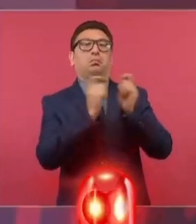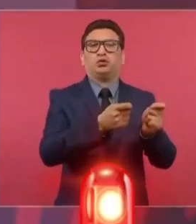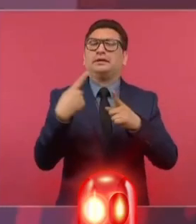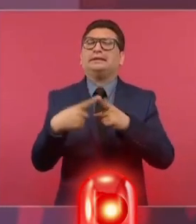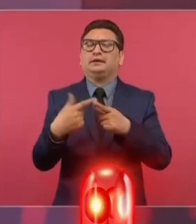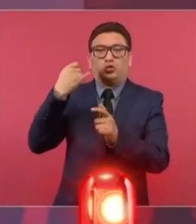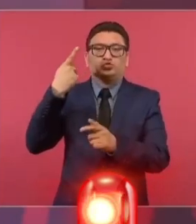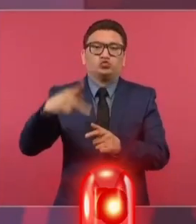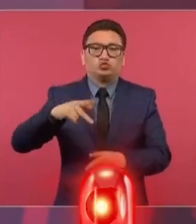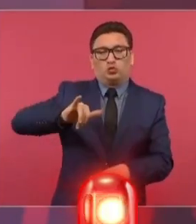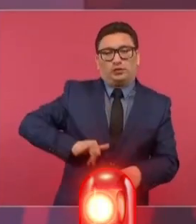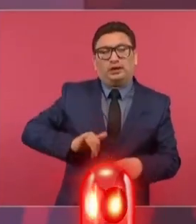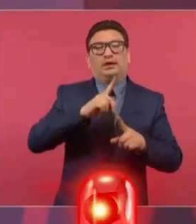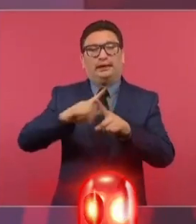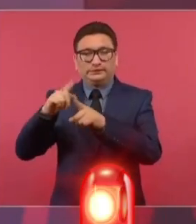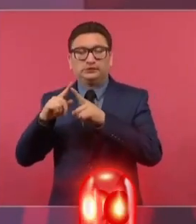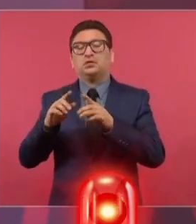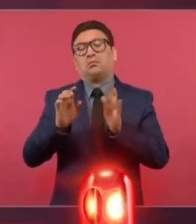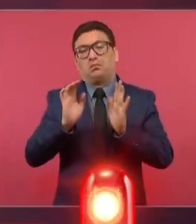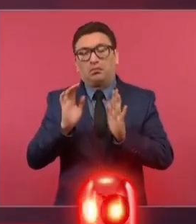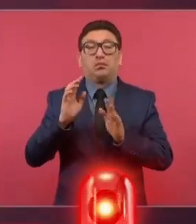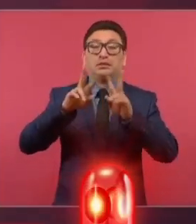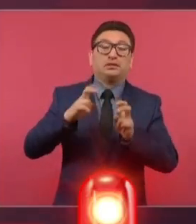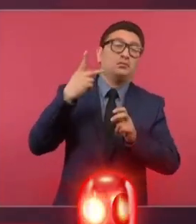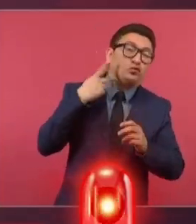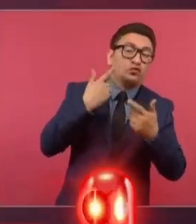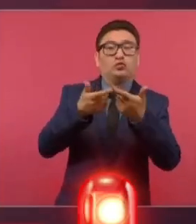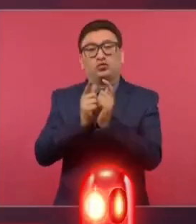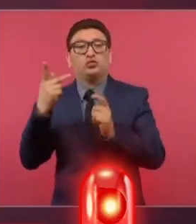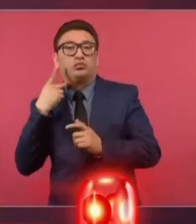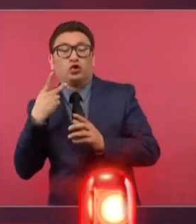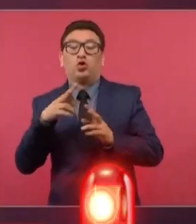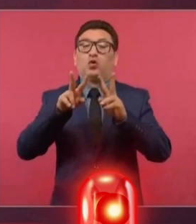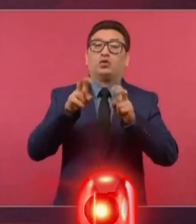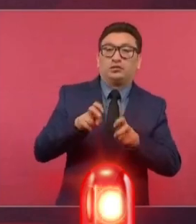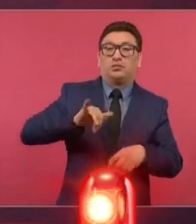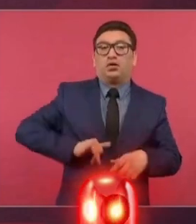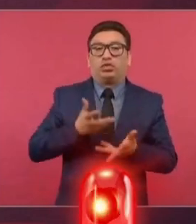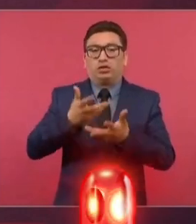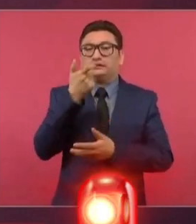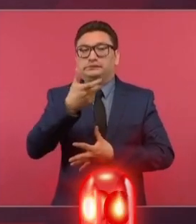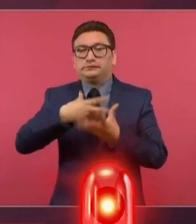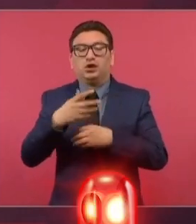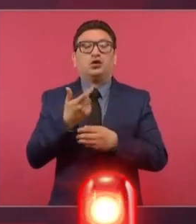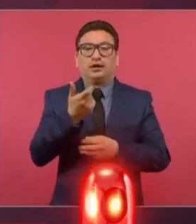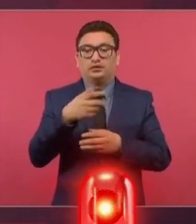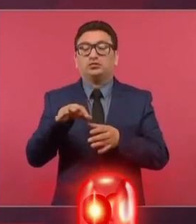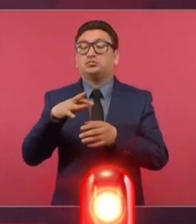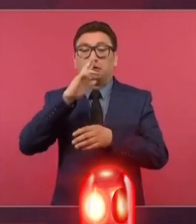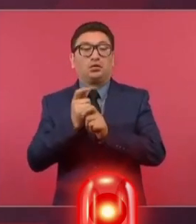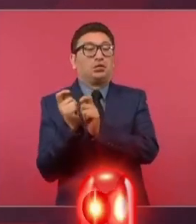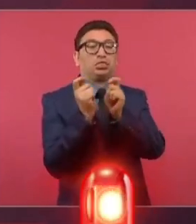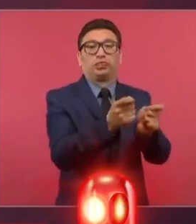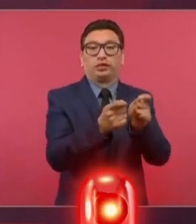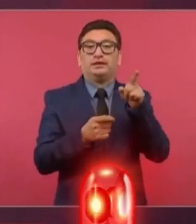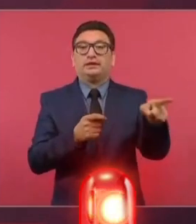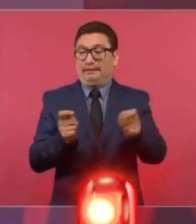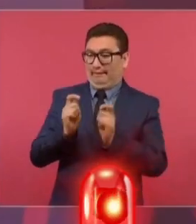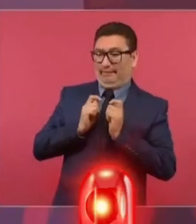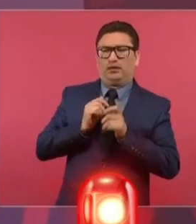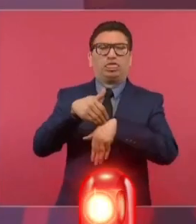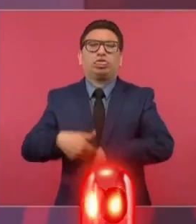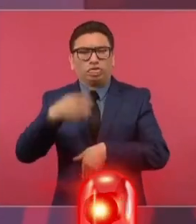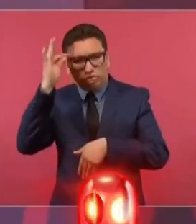grupos de intereses creados, ya sean intereses políticos partidistas o intereses económicos. ¿Y a quiénes le sirven? Pues a esos